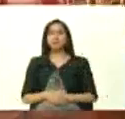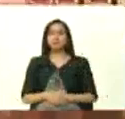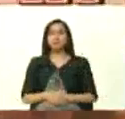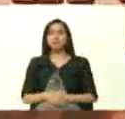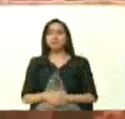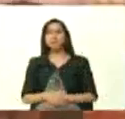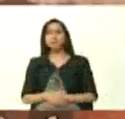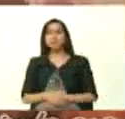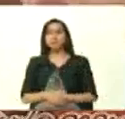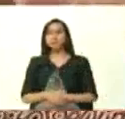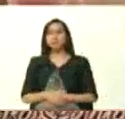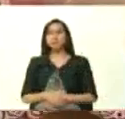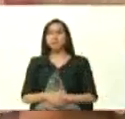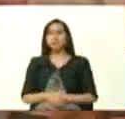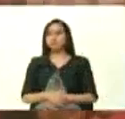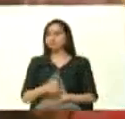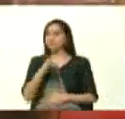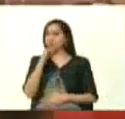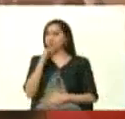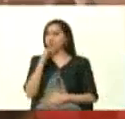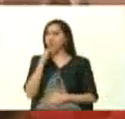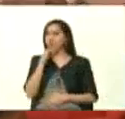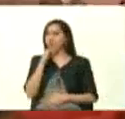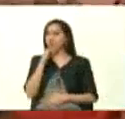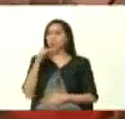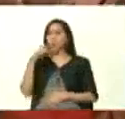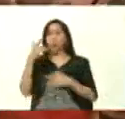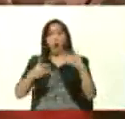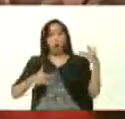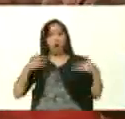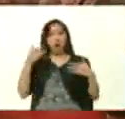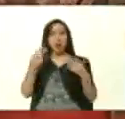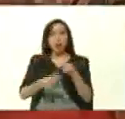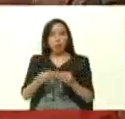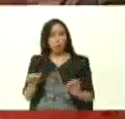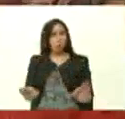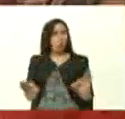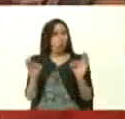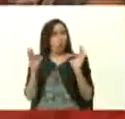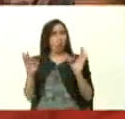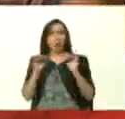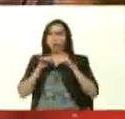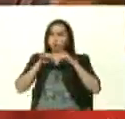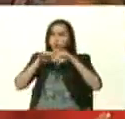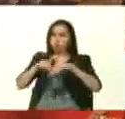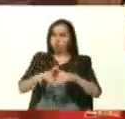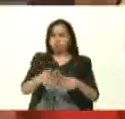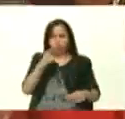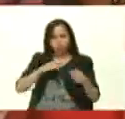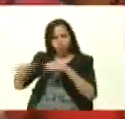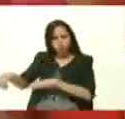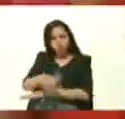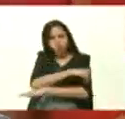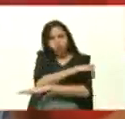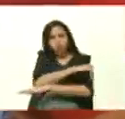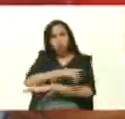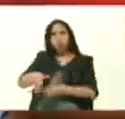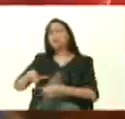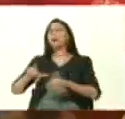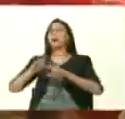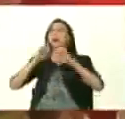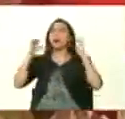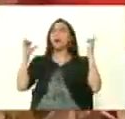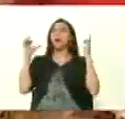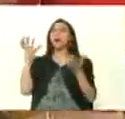Bien, con esta información, esta jornada especial que se despliega en el sector Mirabal de